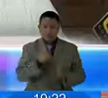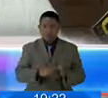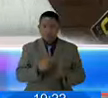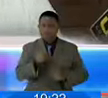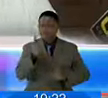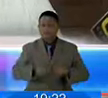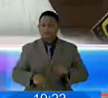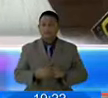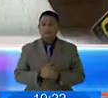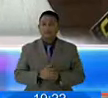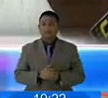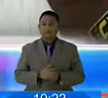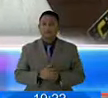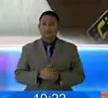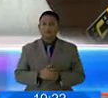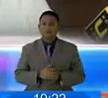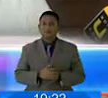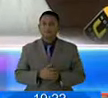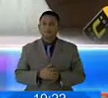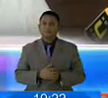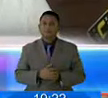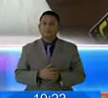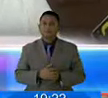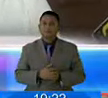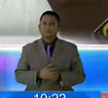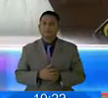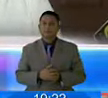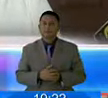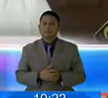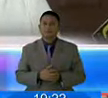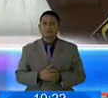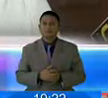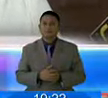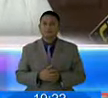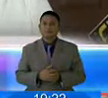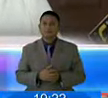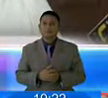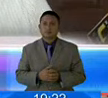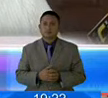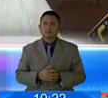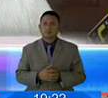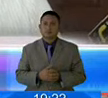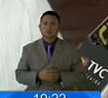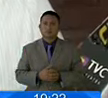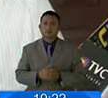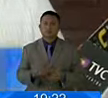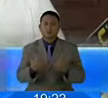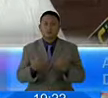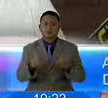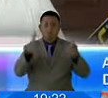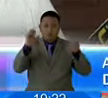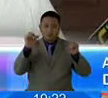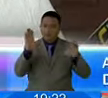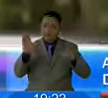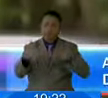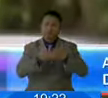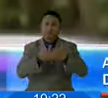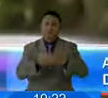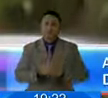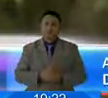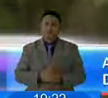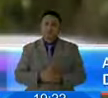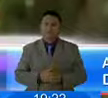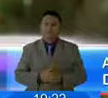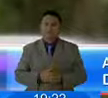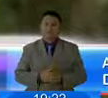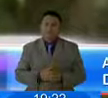se recibió un acto administrativo pues, por una desaparición y bajo esos parámetros está cerrado, digamos, la investigación. Así